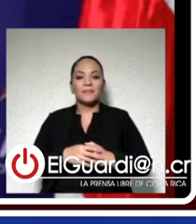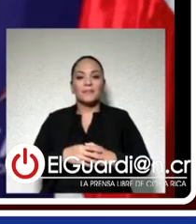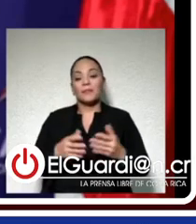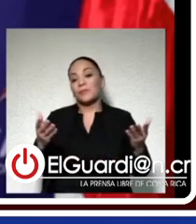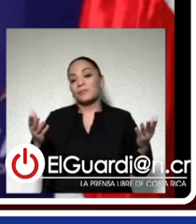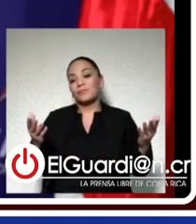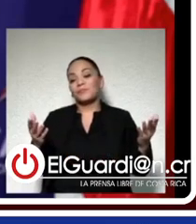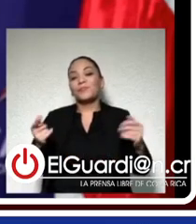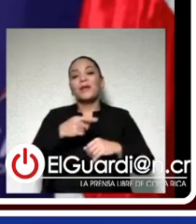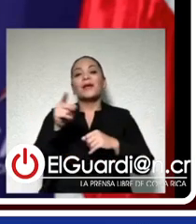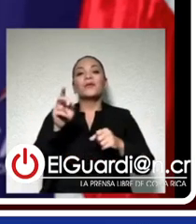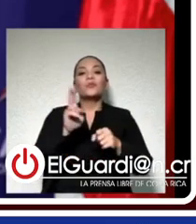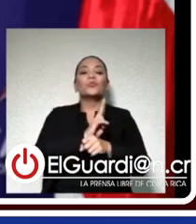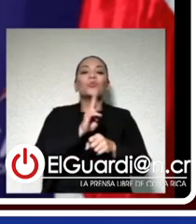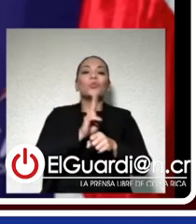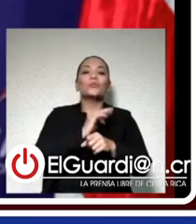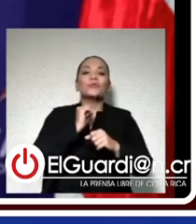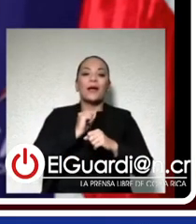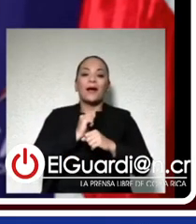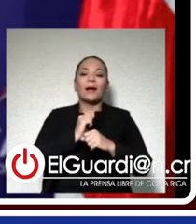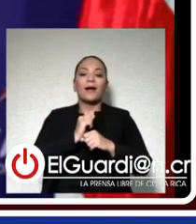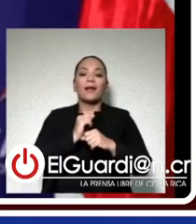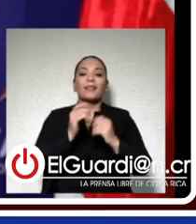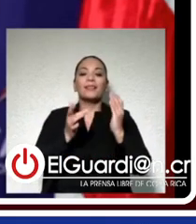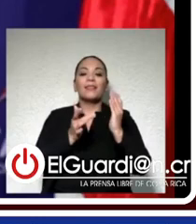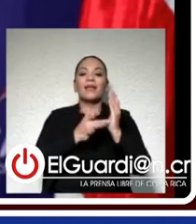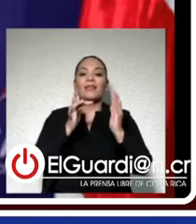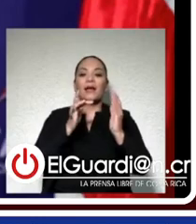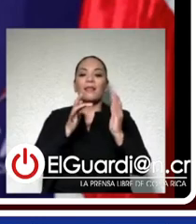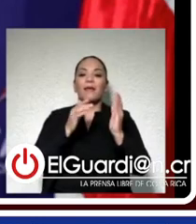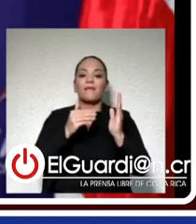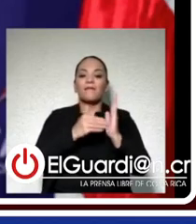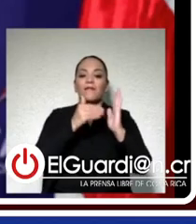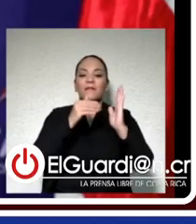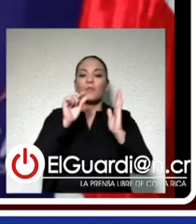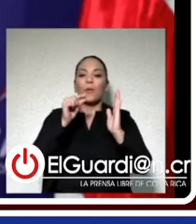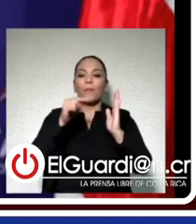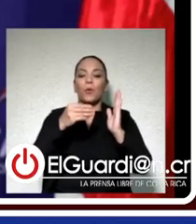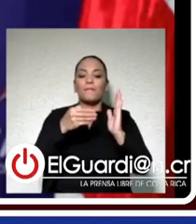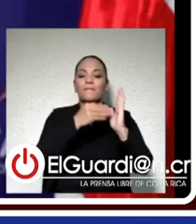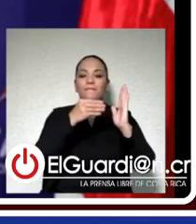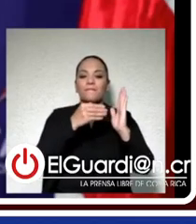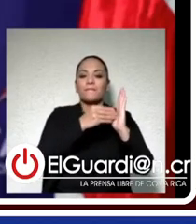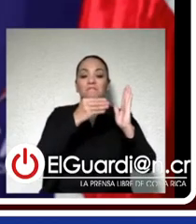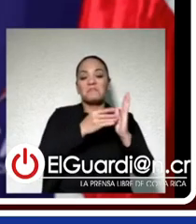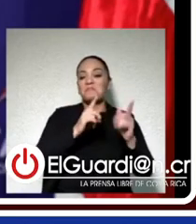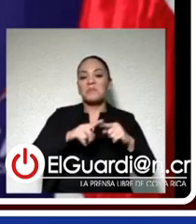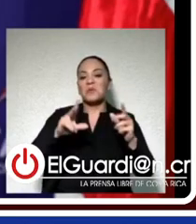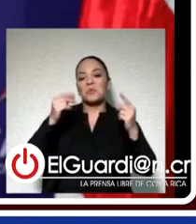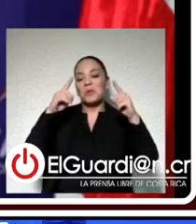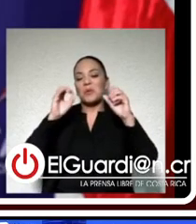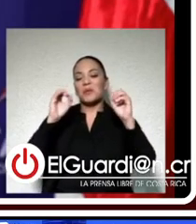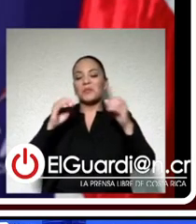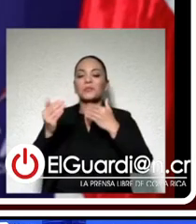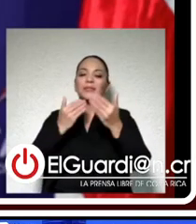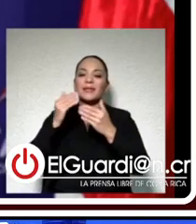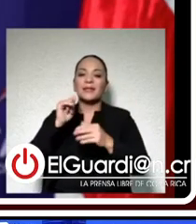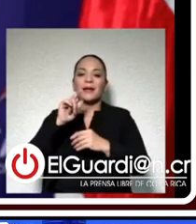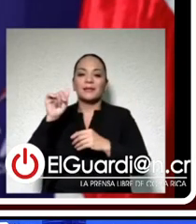usan la técnica de la gotica de agua en la piedra y aún así no han logrado. Muchas gracias, don Alan.